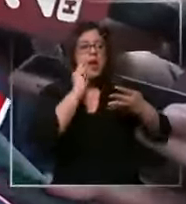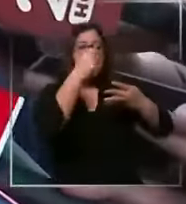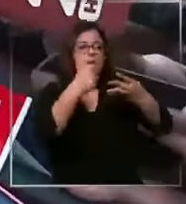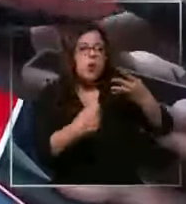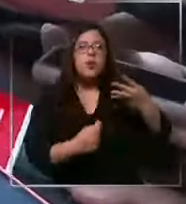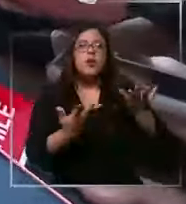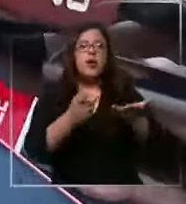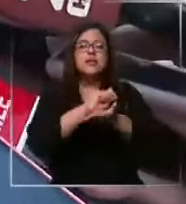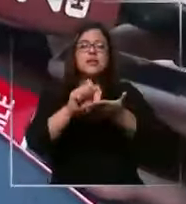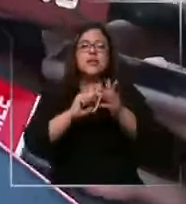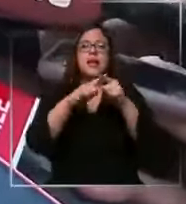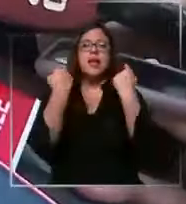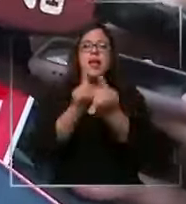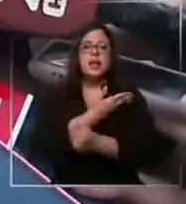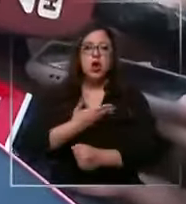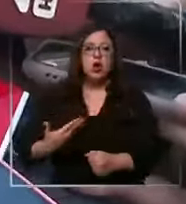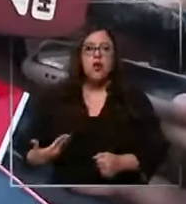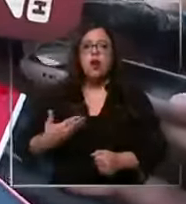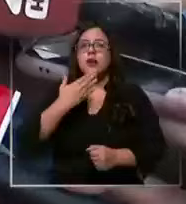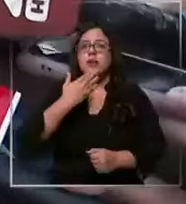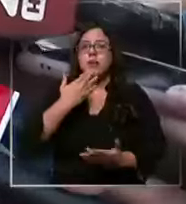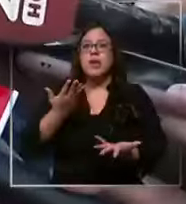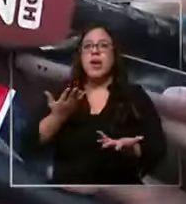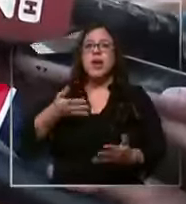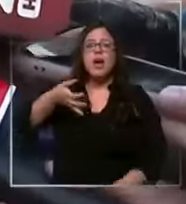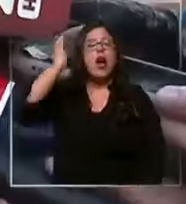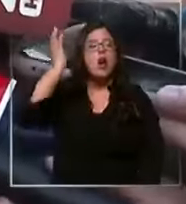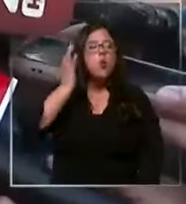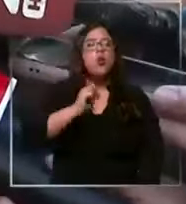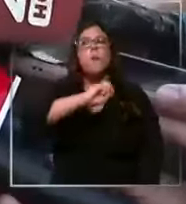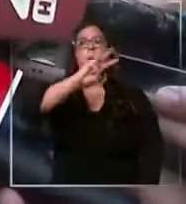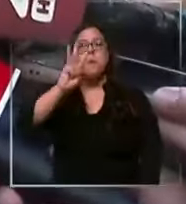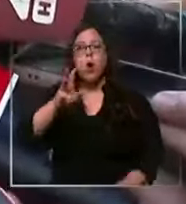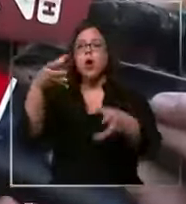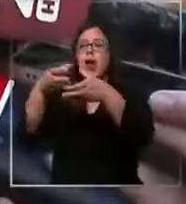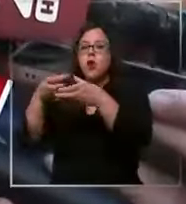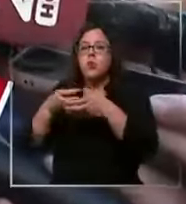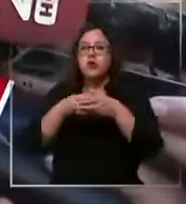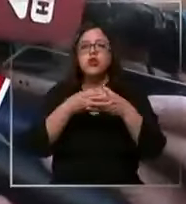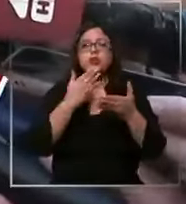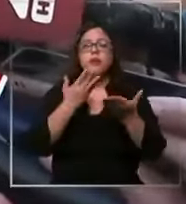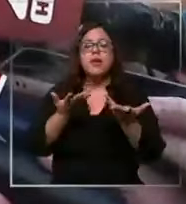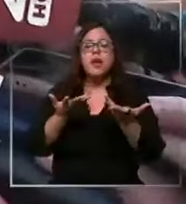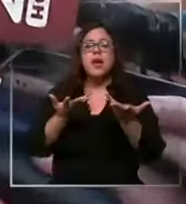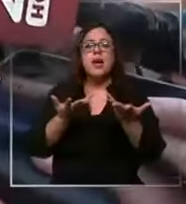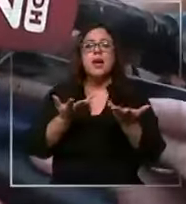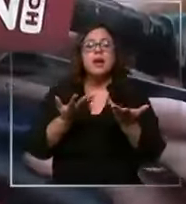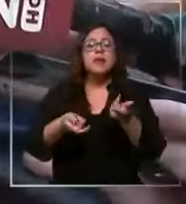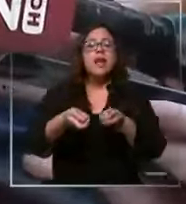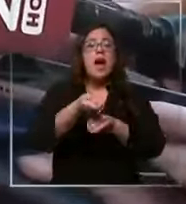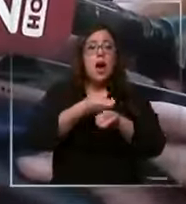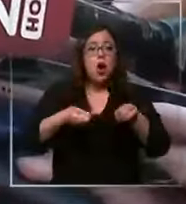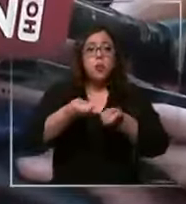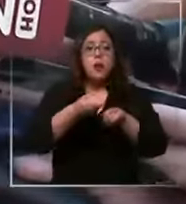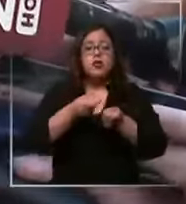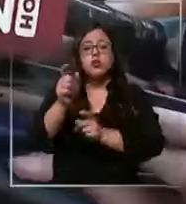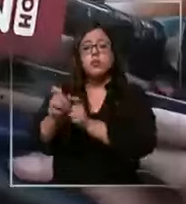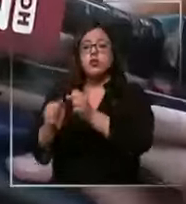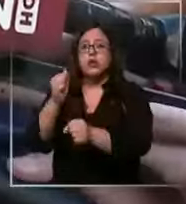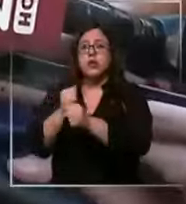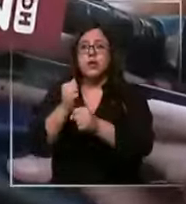vamos a reunir con los malls, ¿cierto?, con la Asociación de Malls, con la Cámara de Comercio y con los trabajadores